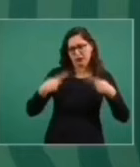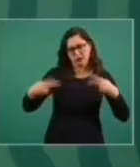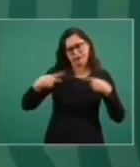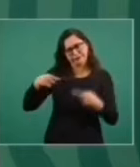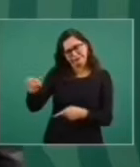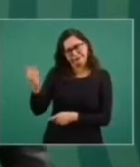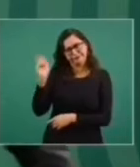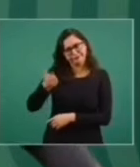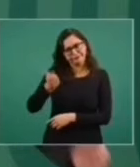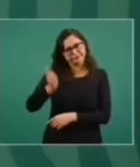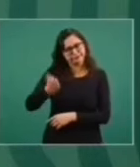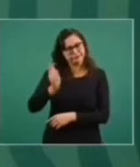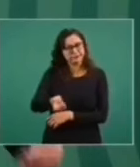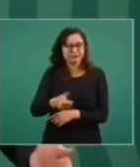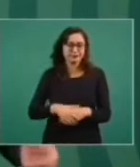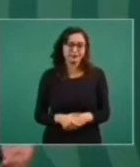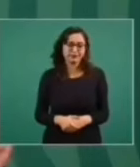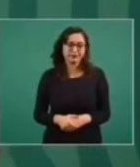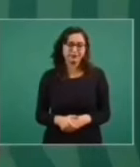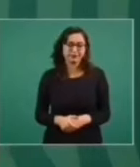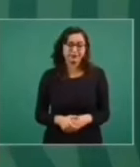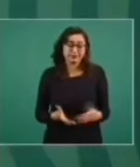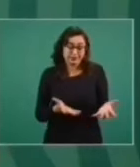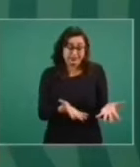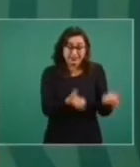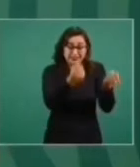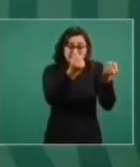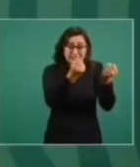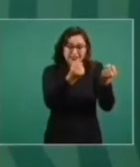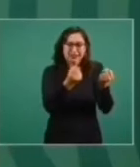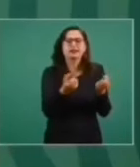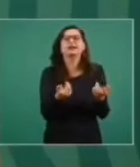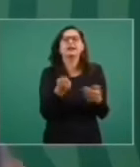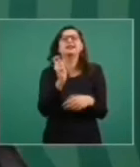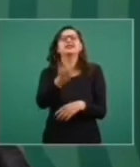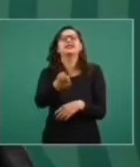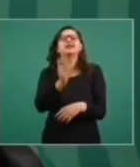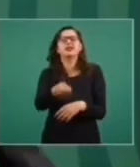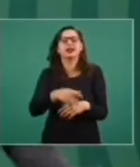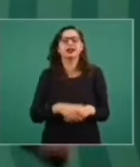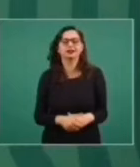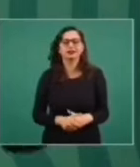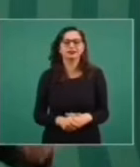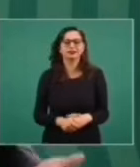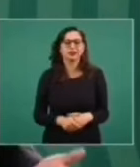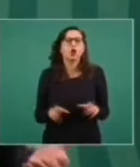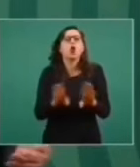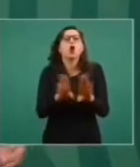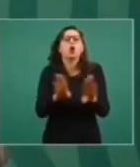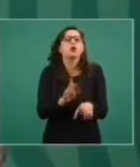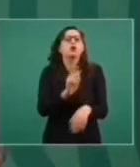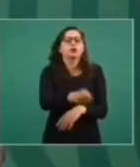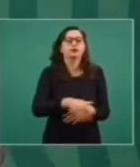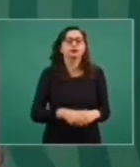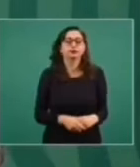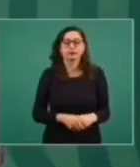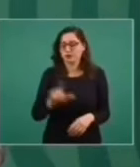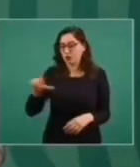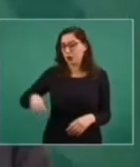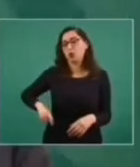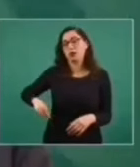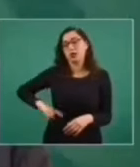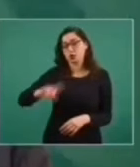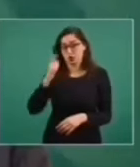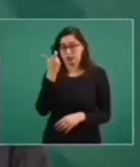Porque, ¿qué es un rescate? Es que se use dinero del gobierno, que es dinero del